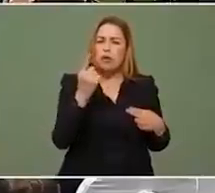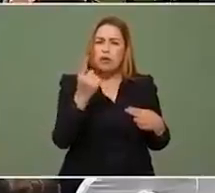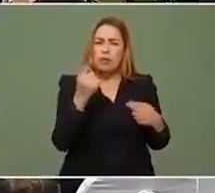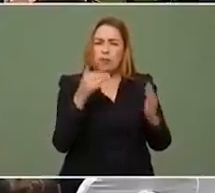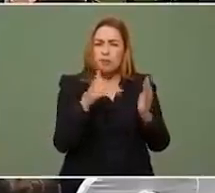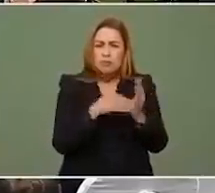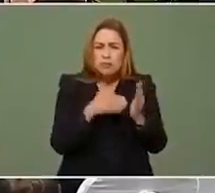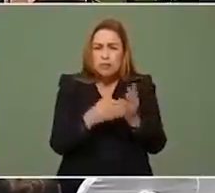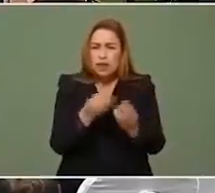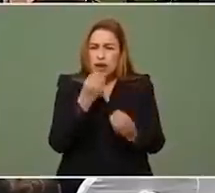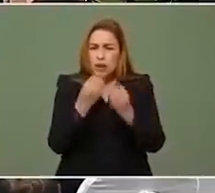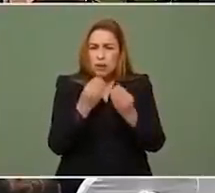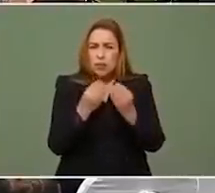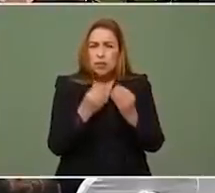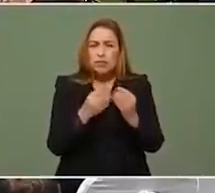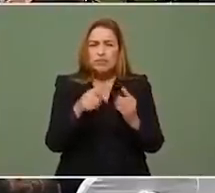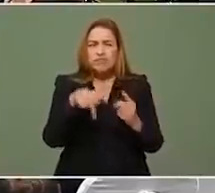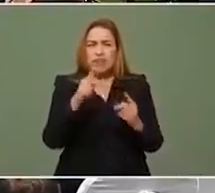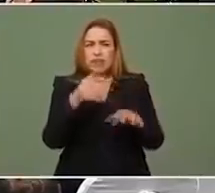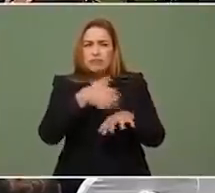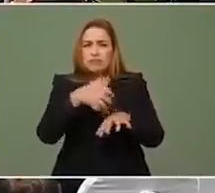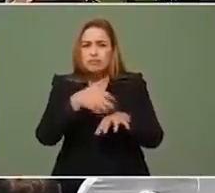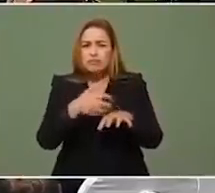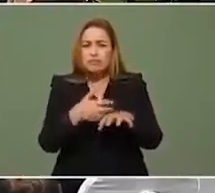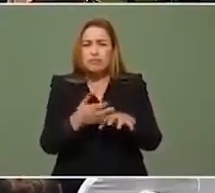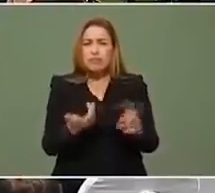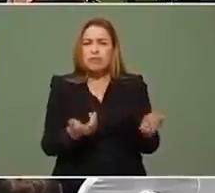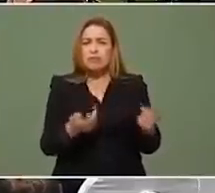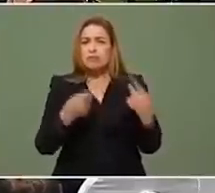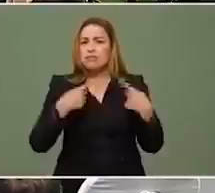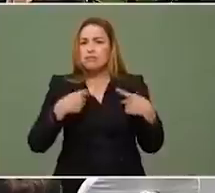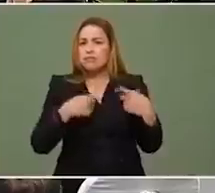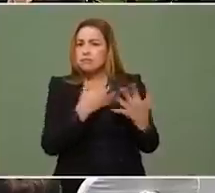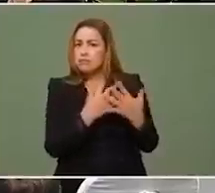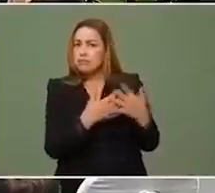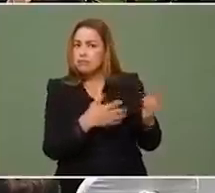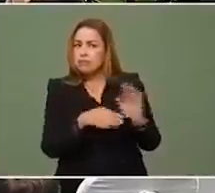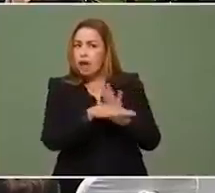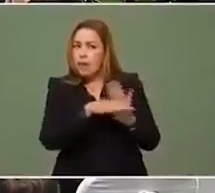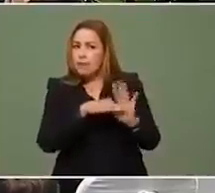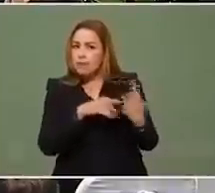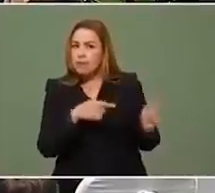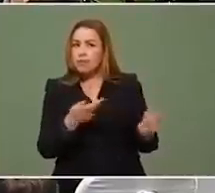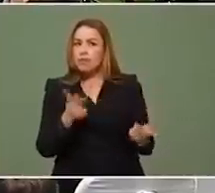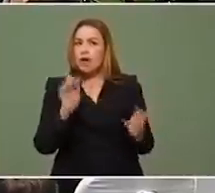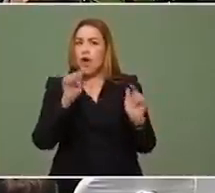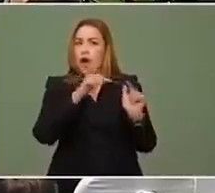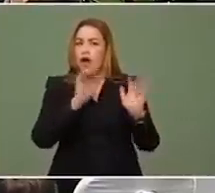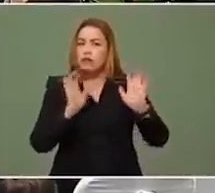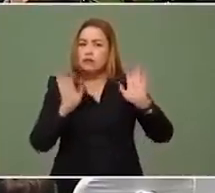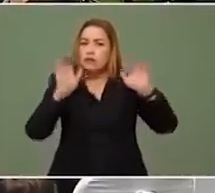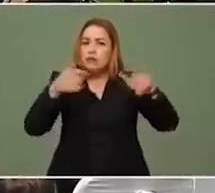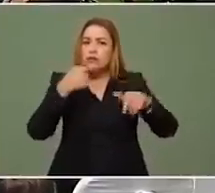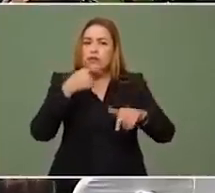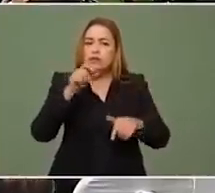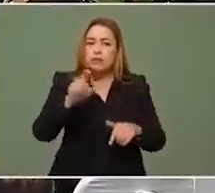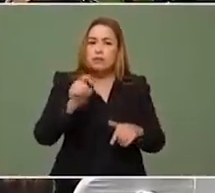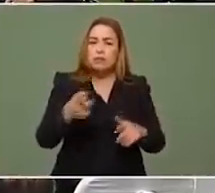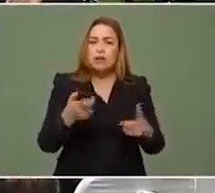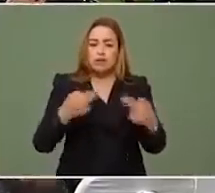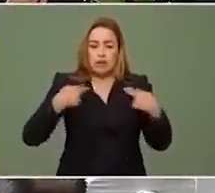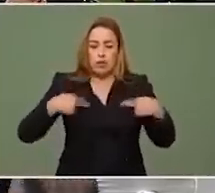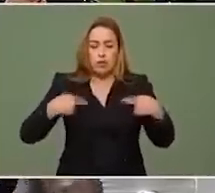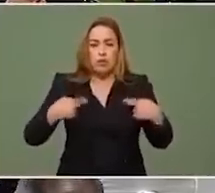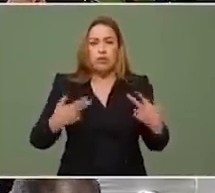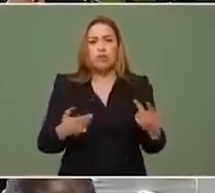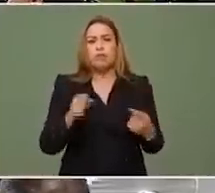el número de presos es de la mitad porque así lo indica el contrato también en la cuestión de los uniformes también a una cuestión